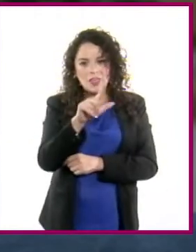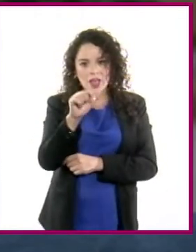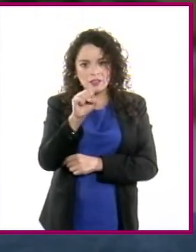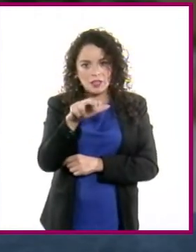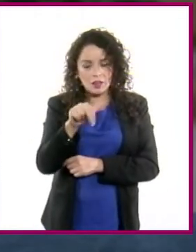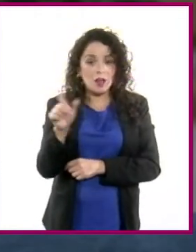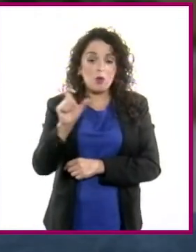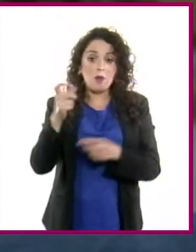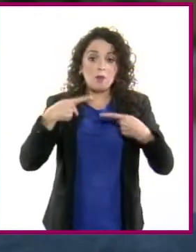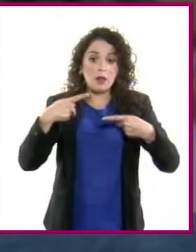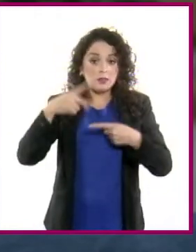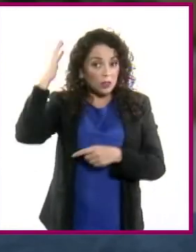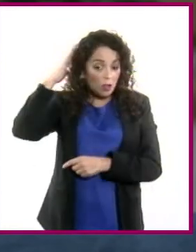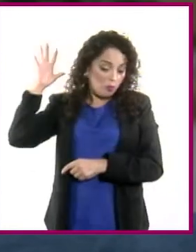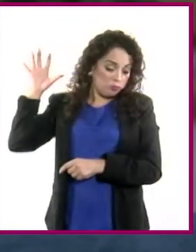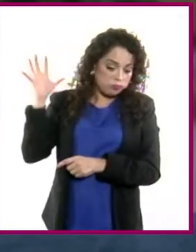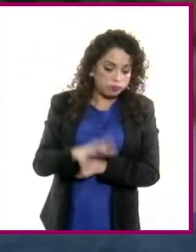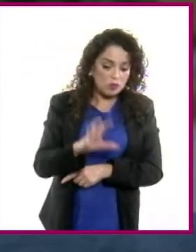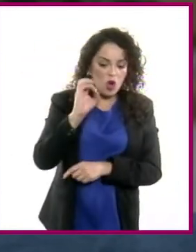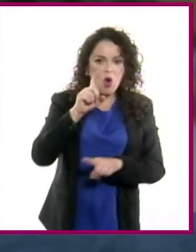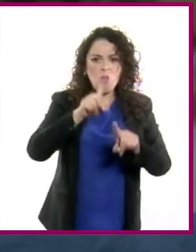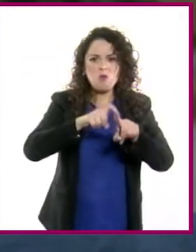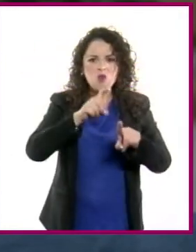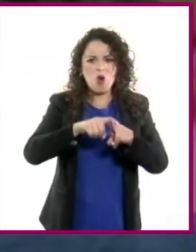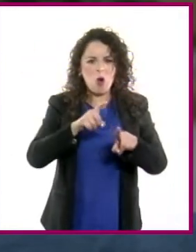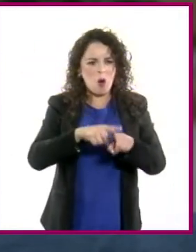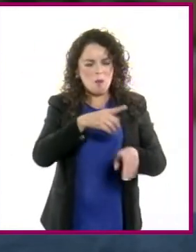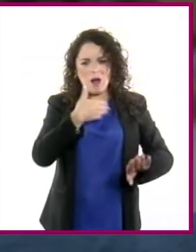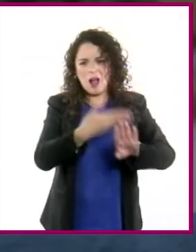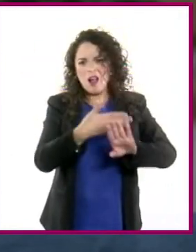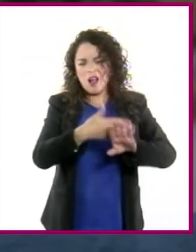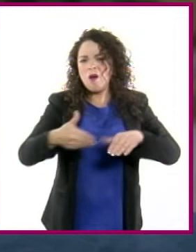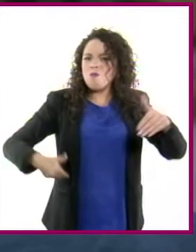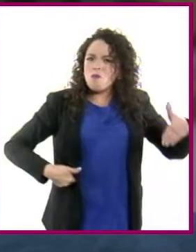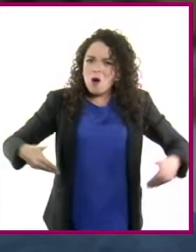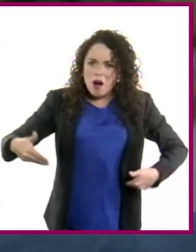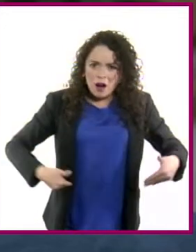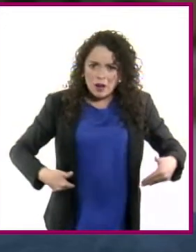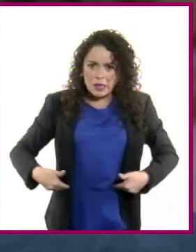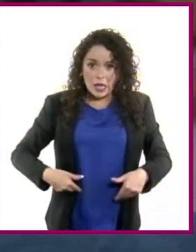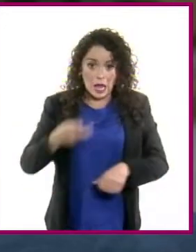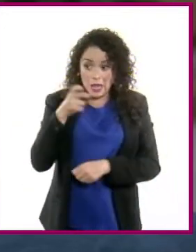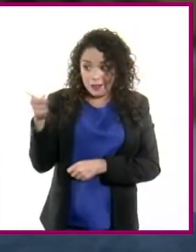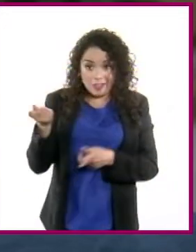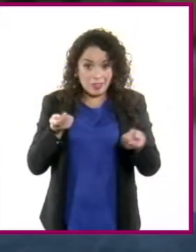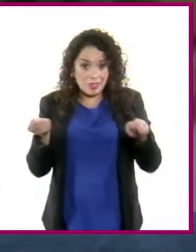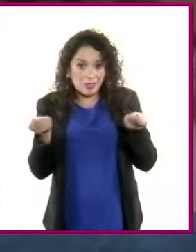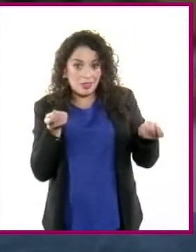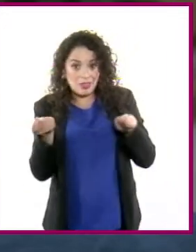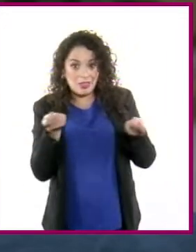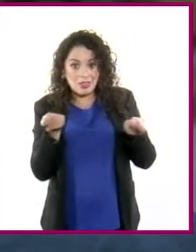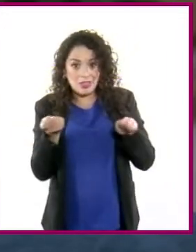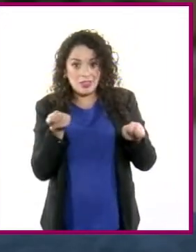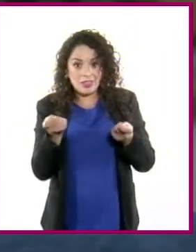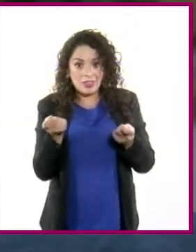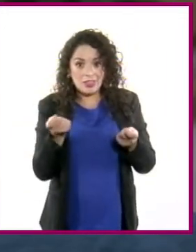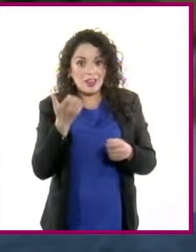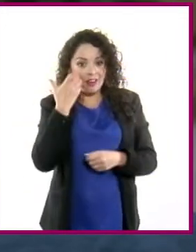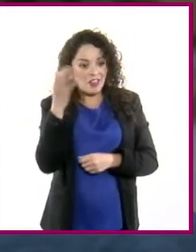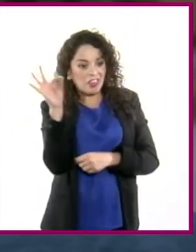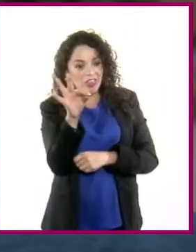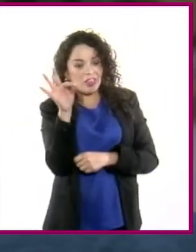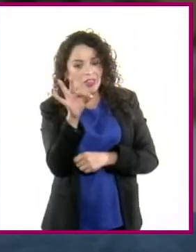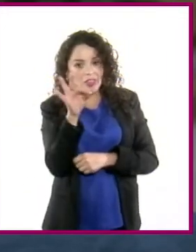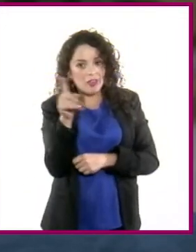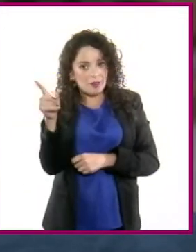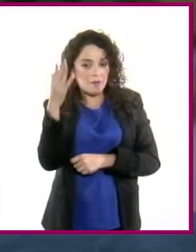cara en el pastel o te hacen una broma pesada, tienen el control de la situación, tienen más poder. ¿Y